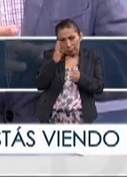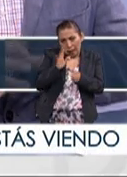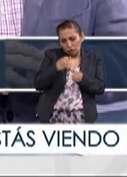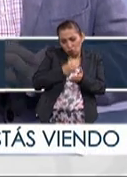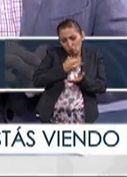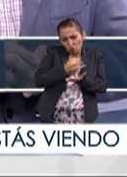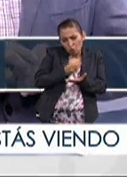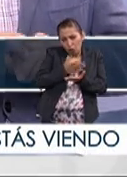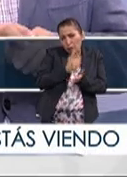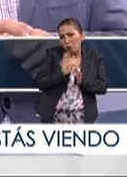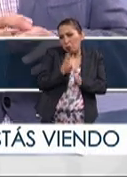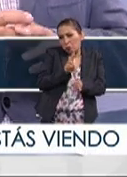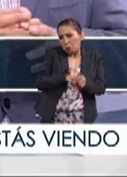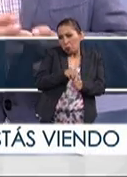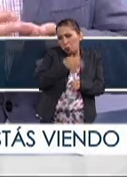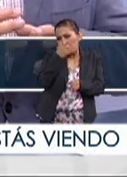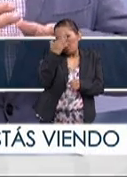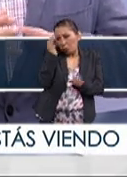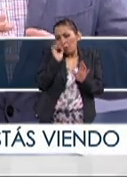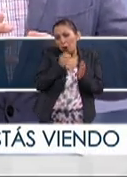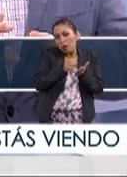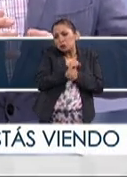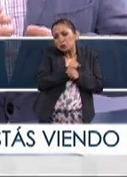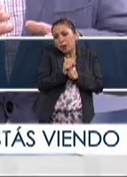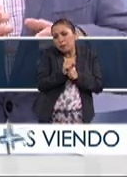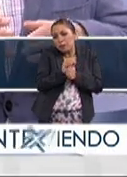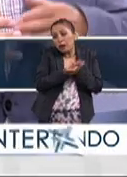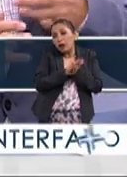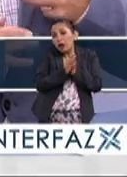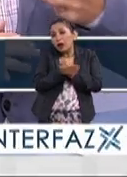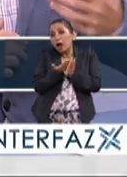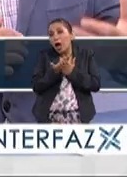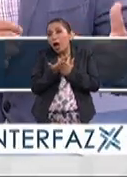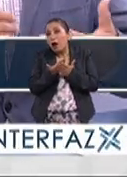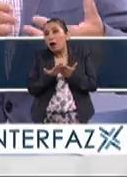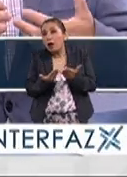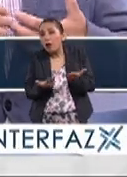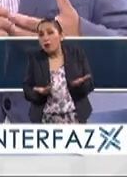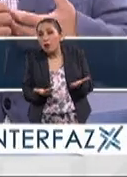ejercicio egocéntrico se convierte al final en